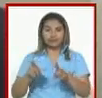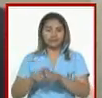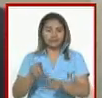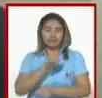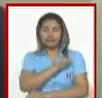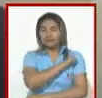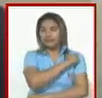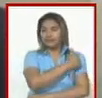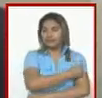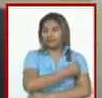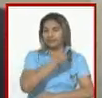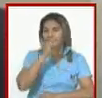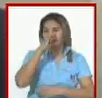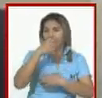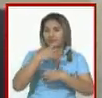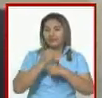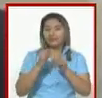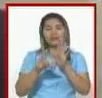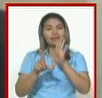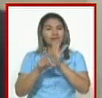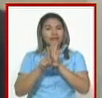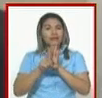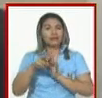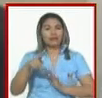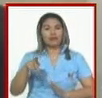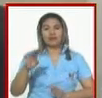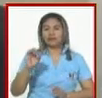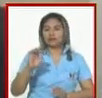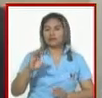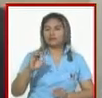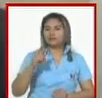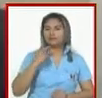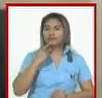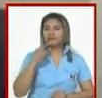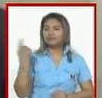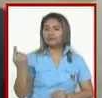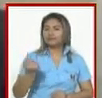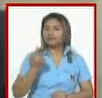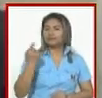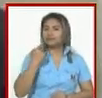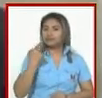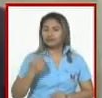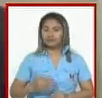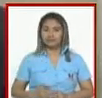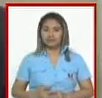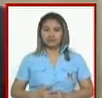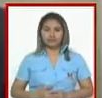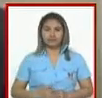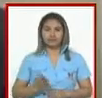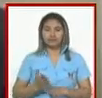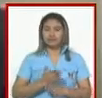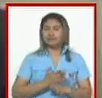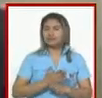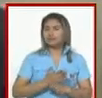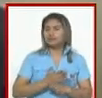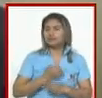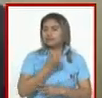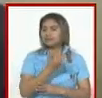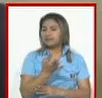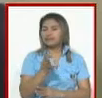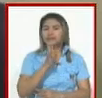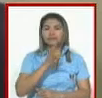autoridades creadas por ley como es fiscalía y procuraduría lo demás son solamente expresiones